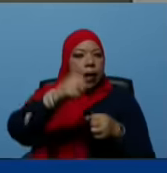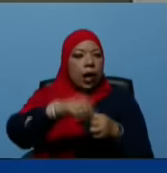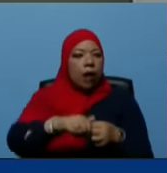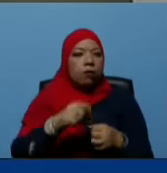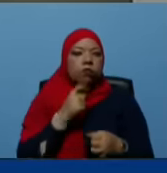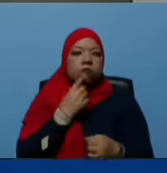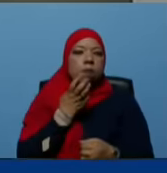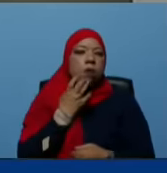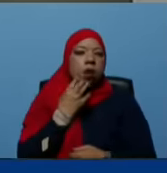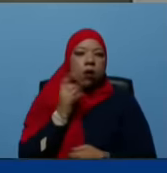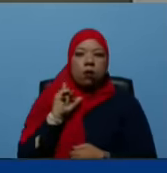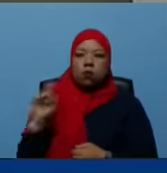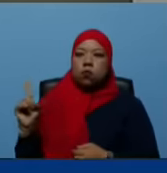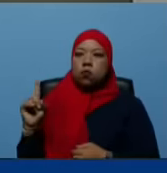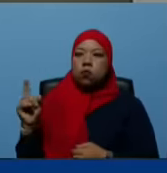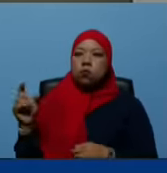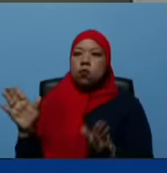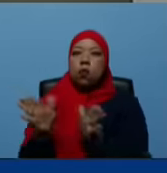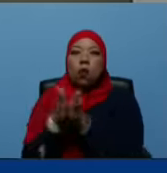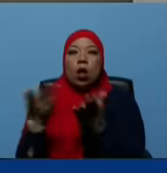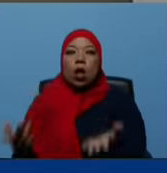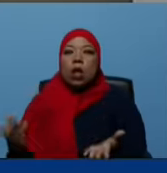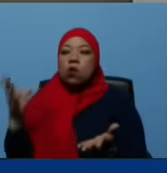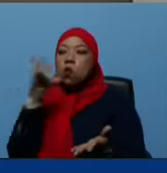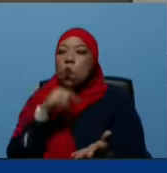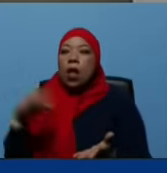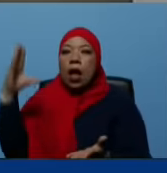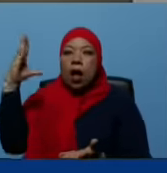Si iba a llegar a Maturín, tumbaban la luz.